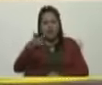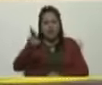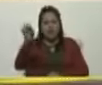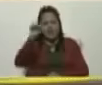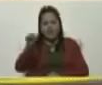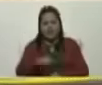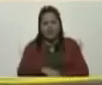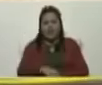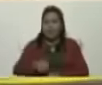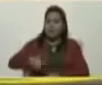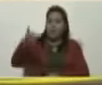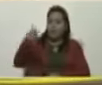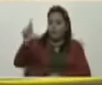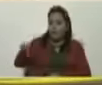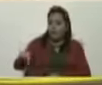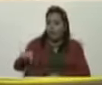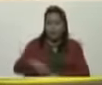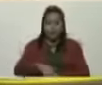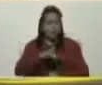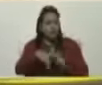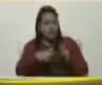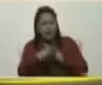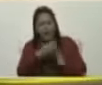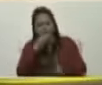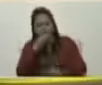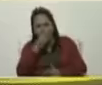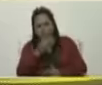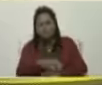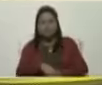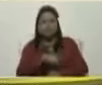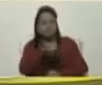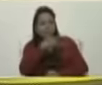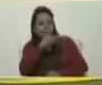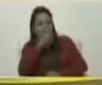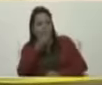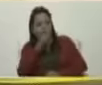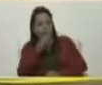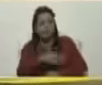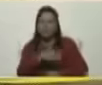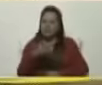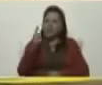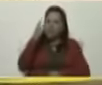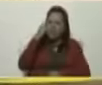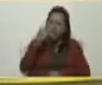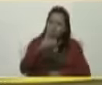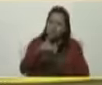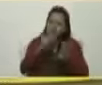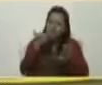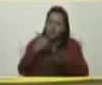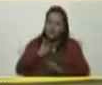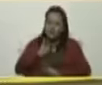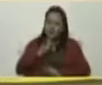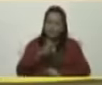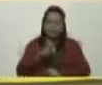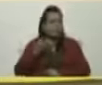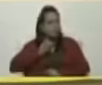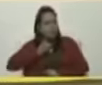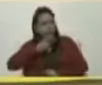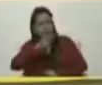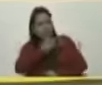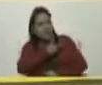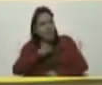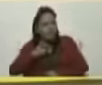barato. Nunca lo he probado. Pollo bueno, de res. Pruébelo, pollo de res. Pollo de res. ¿Cuándo me vas a mandar un pollito de res de eso? Cuando usted quiera,